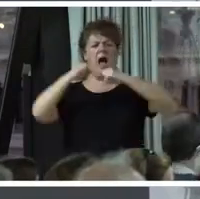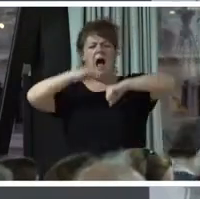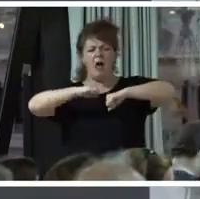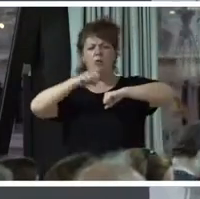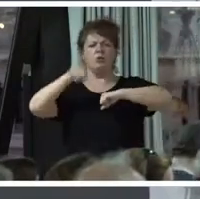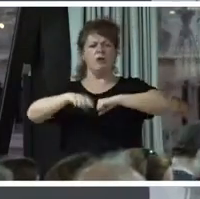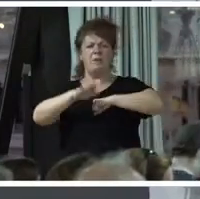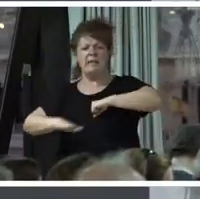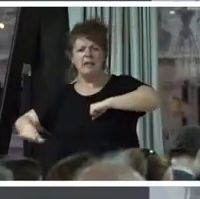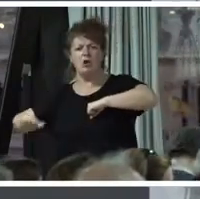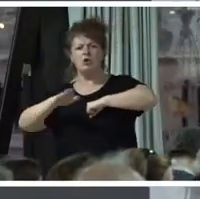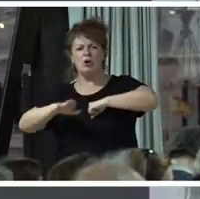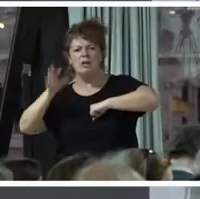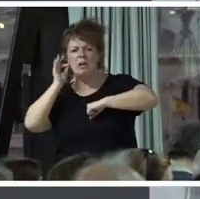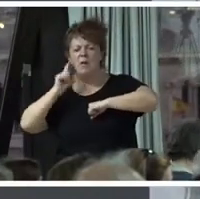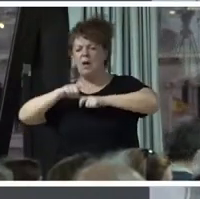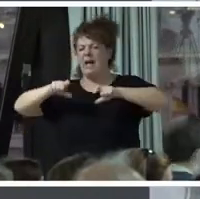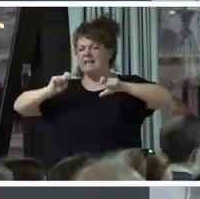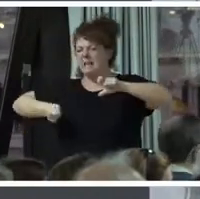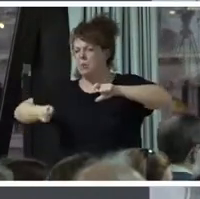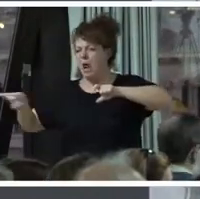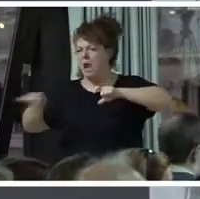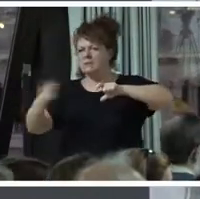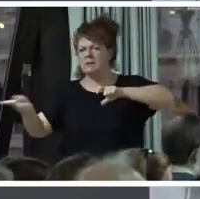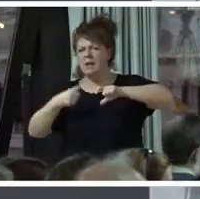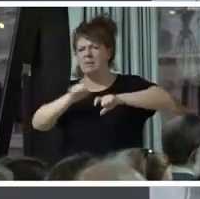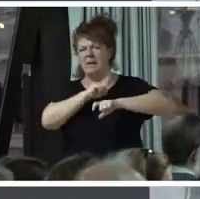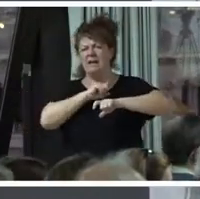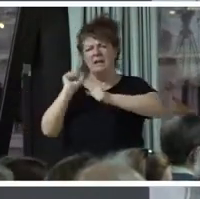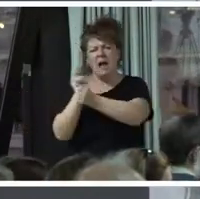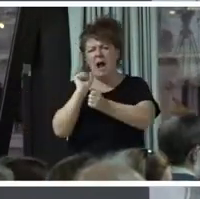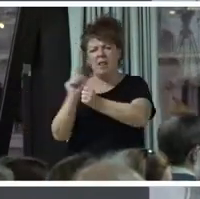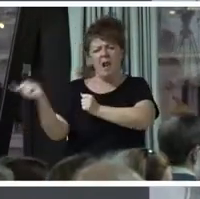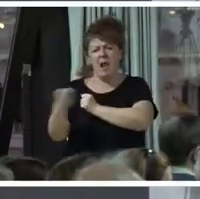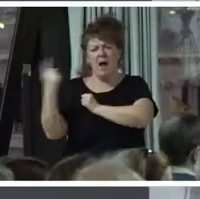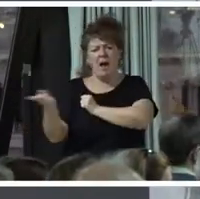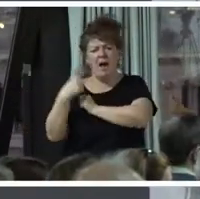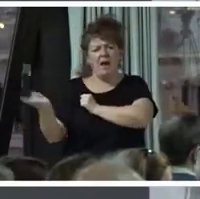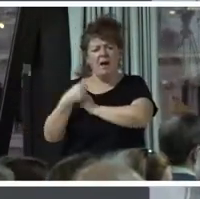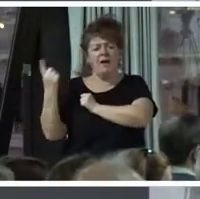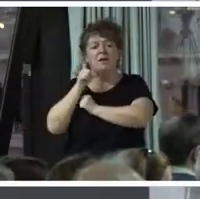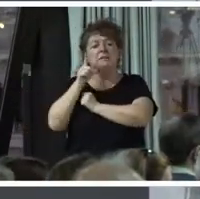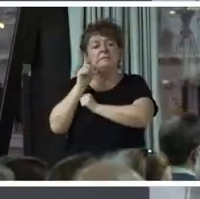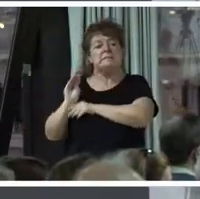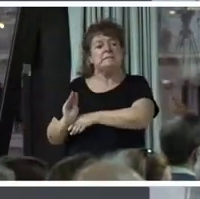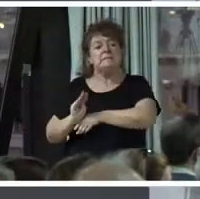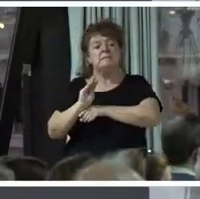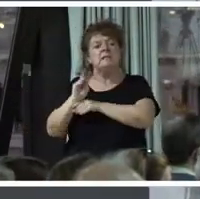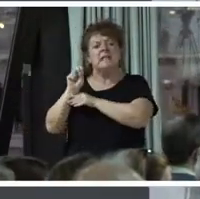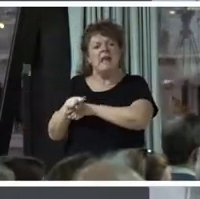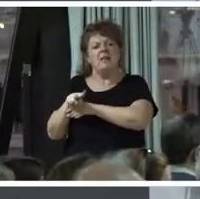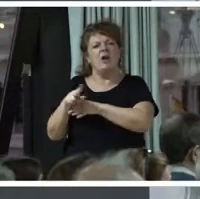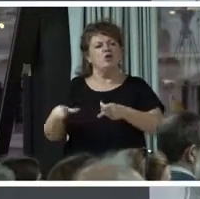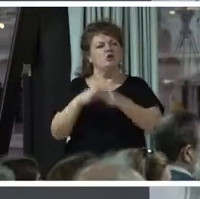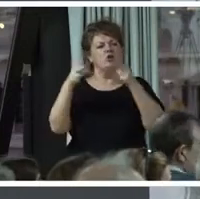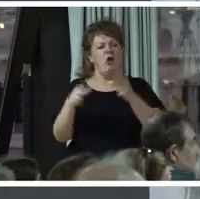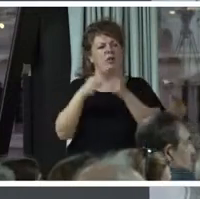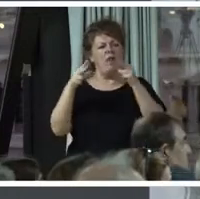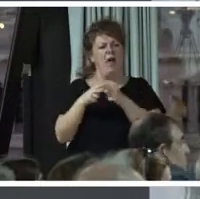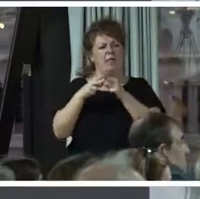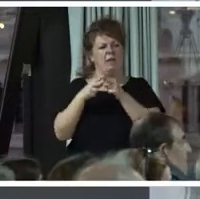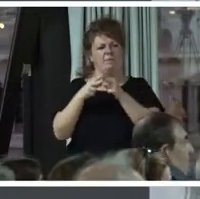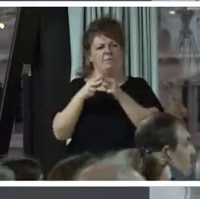y también niños y niñas sometidos a tribunales militares y encarcelados en cárceles todo sostenido además con la sociedad